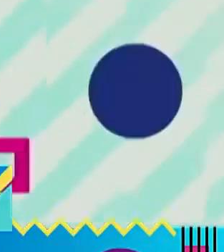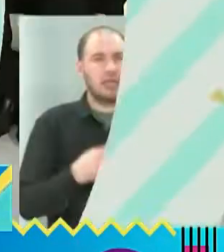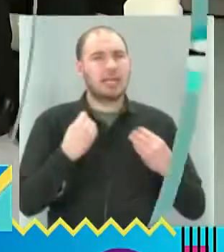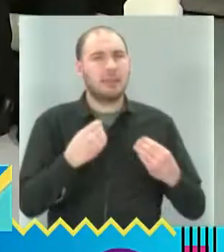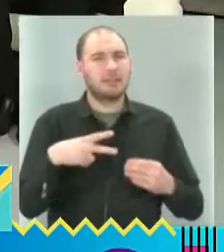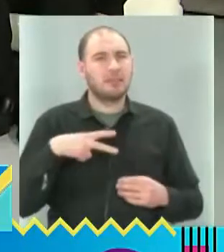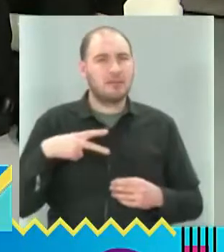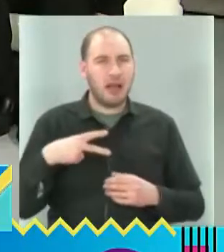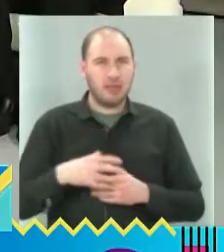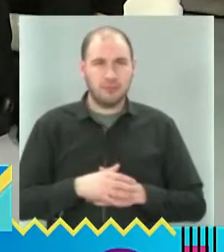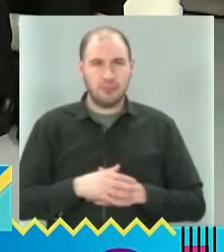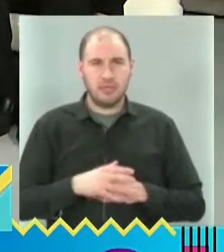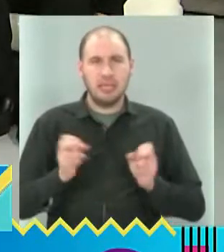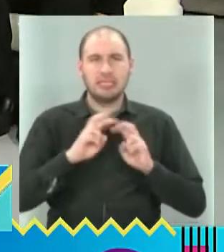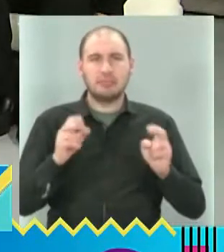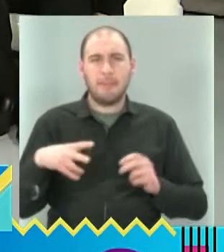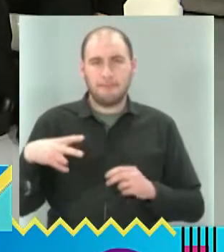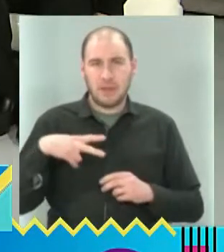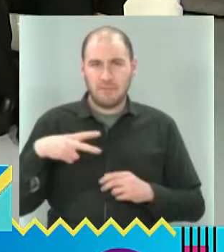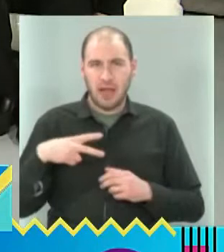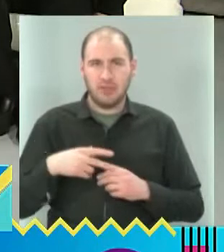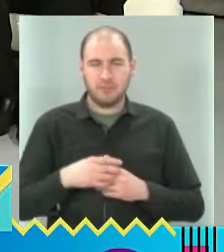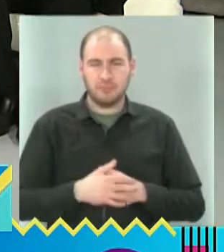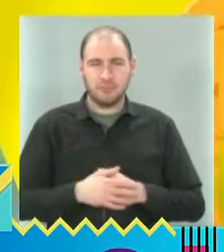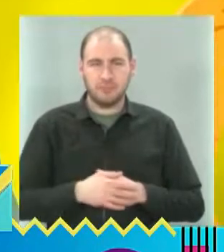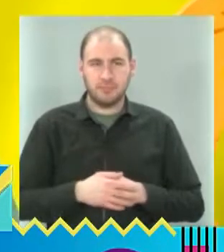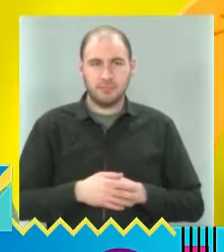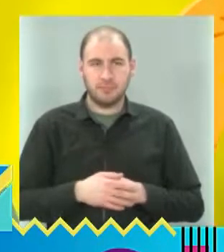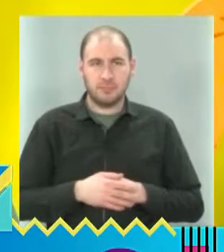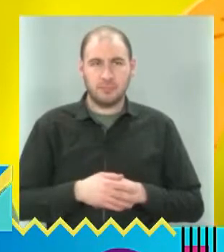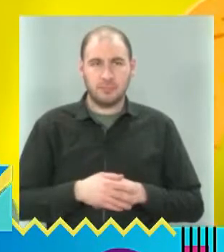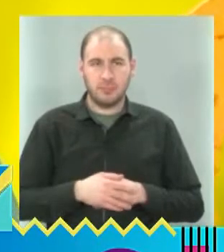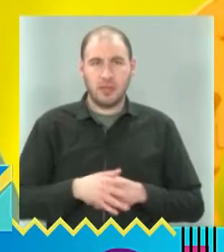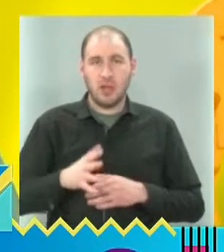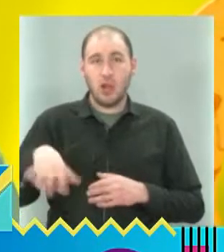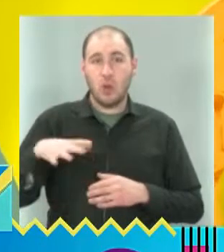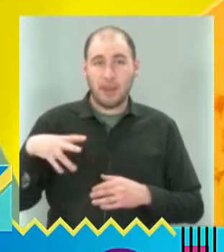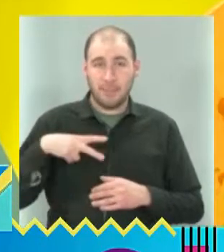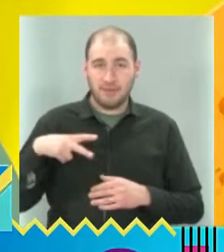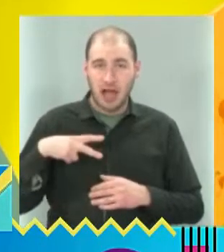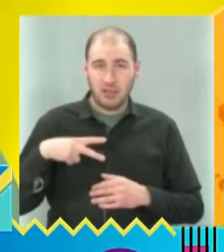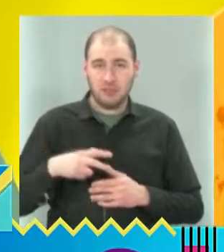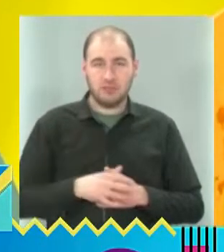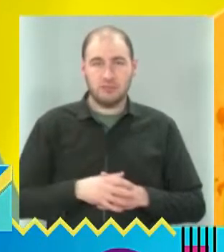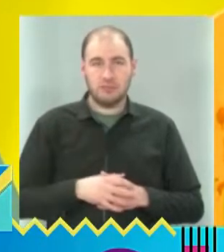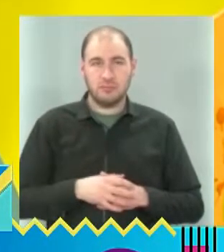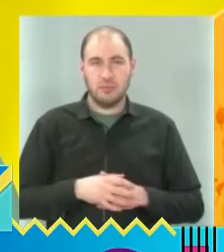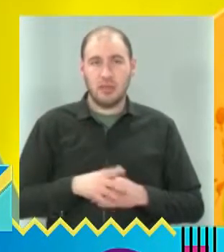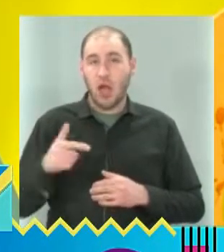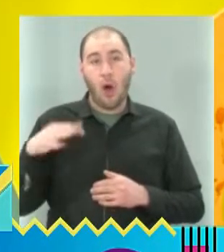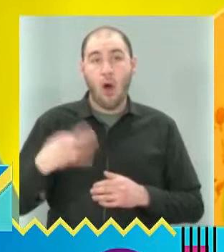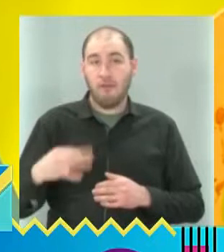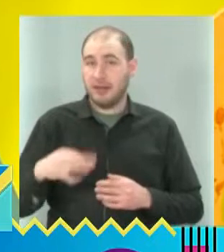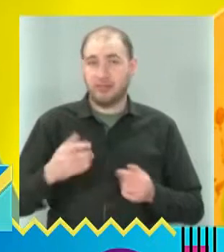privado? Con el ámbito privado pasa lo siguiente. El ámbito privado, el sector privado, no está